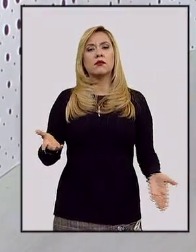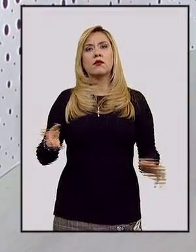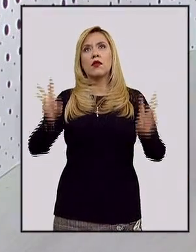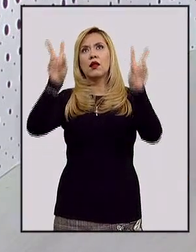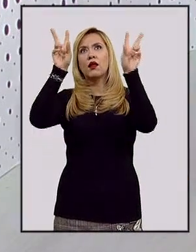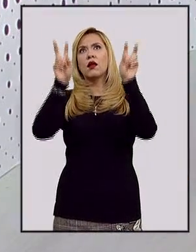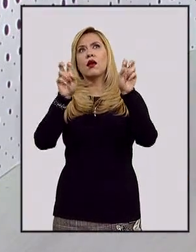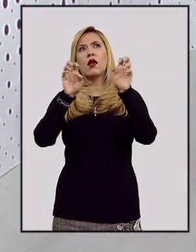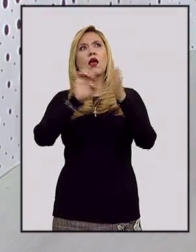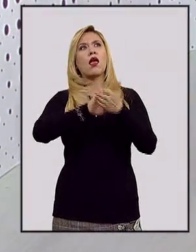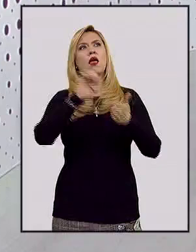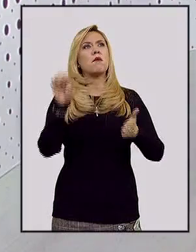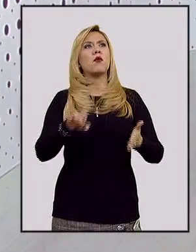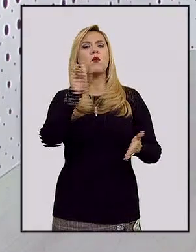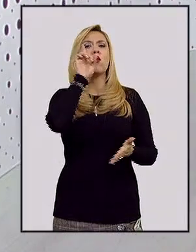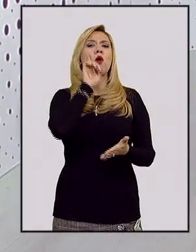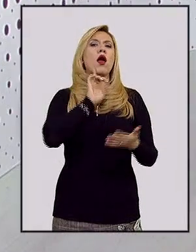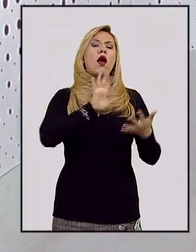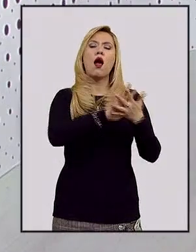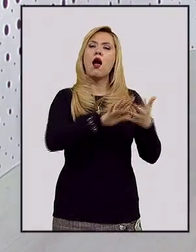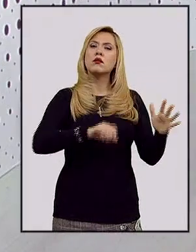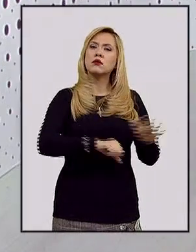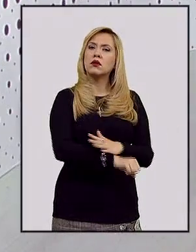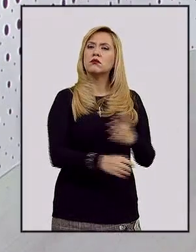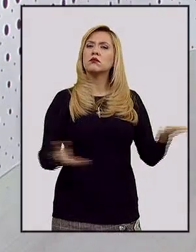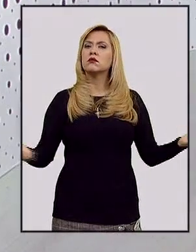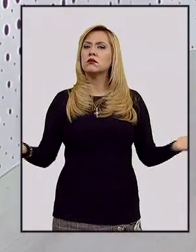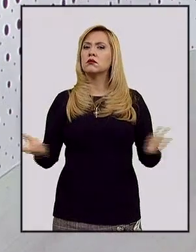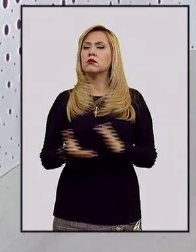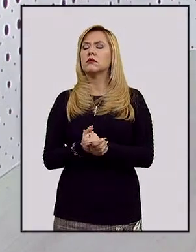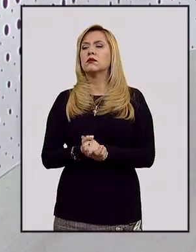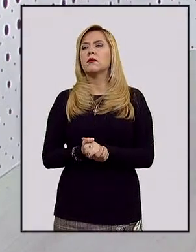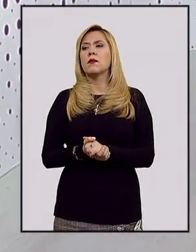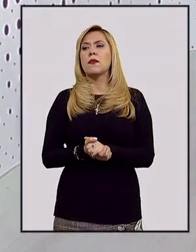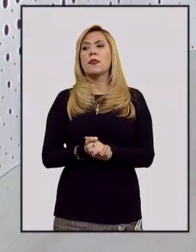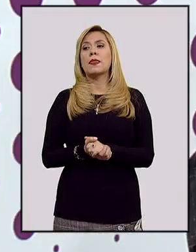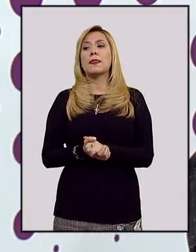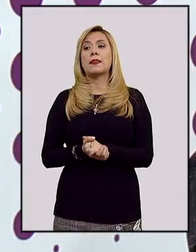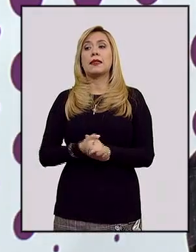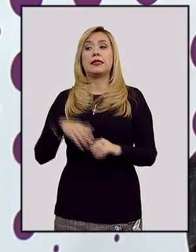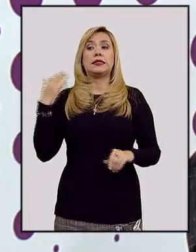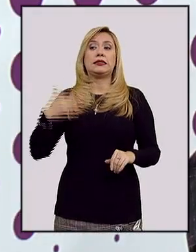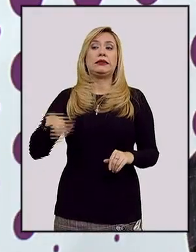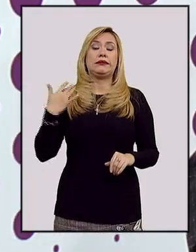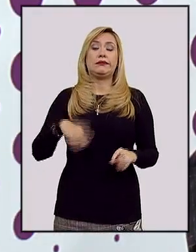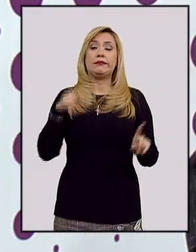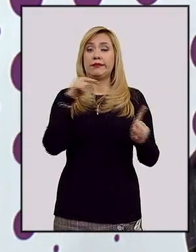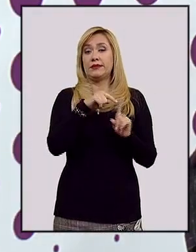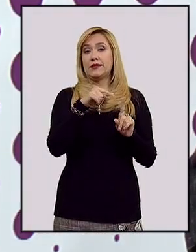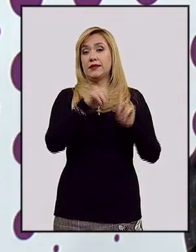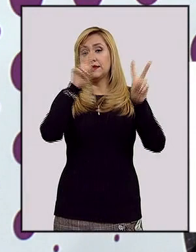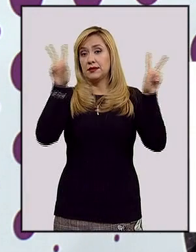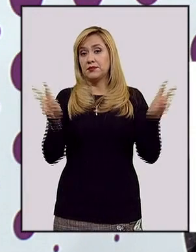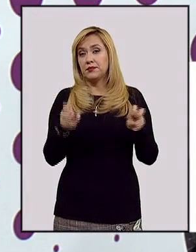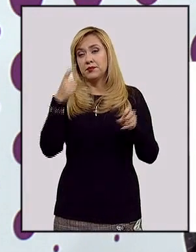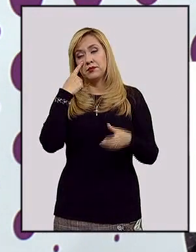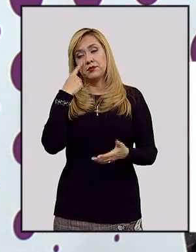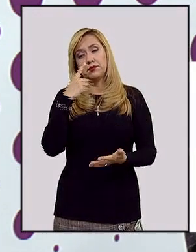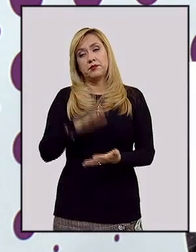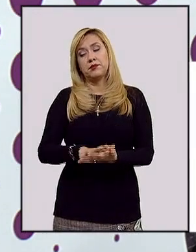reclusión, por ejemplo, de mujeres privadas de la libertad. Claro, en ese sentido,